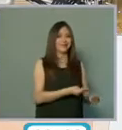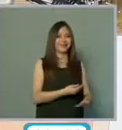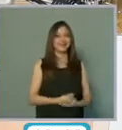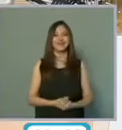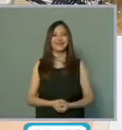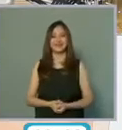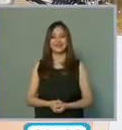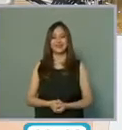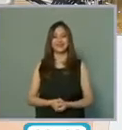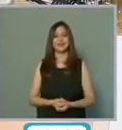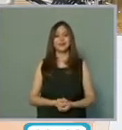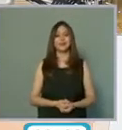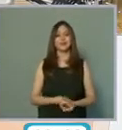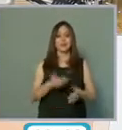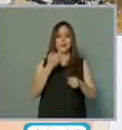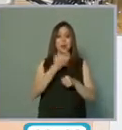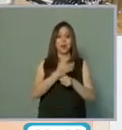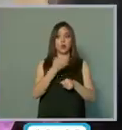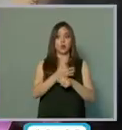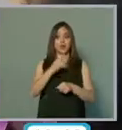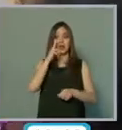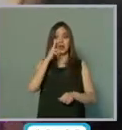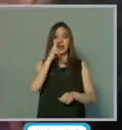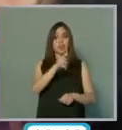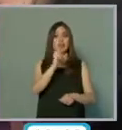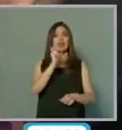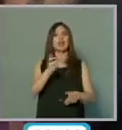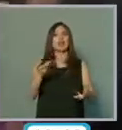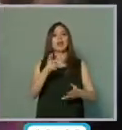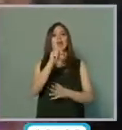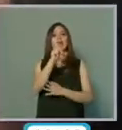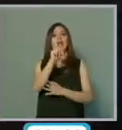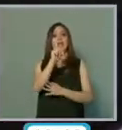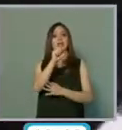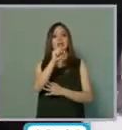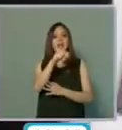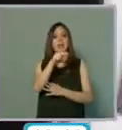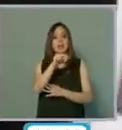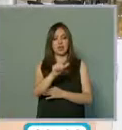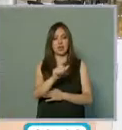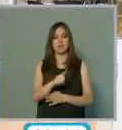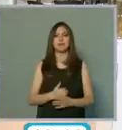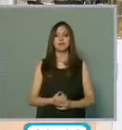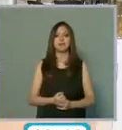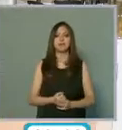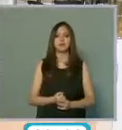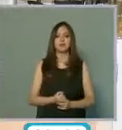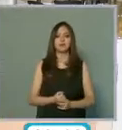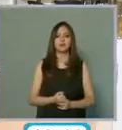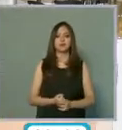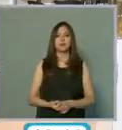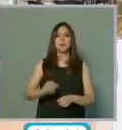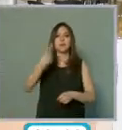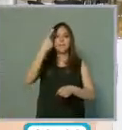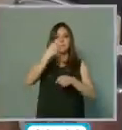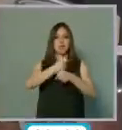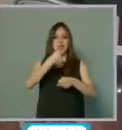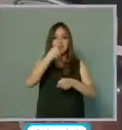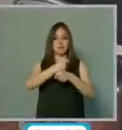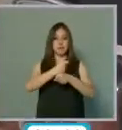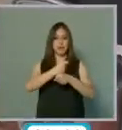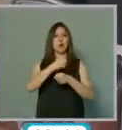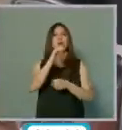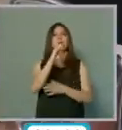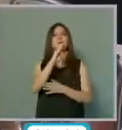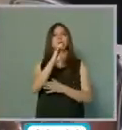Ok, ojo, vamos a comenzar a armar nuestra lasaña. Vámonos de este lado. Voy a comenzar primero poniendo una capa de bechamel. ¿Por qué pongo